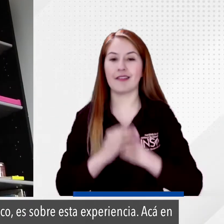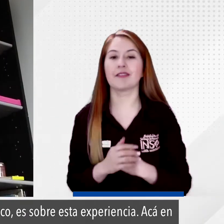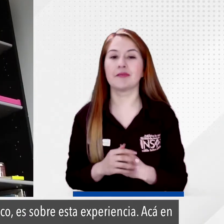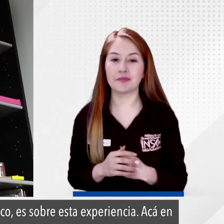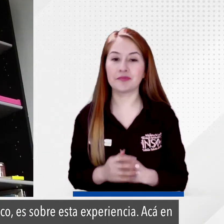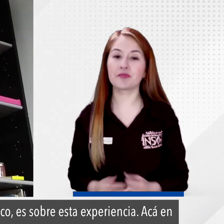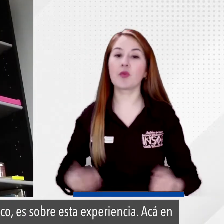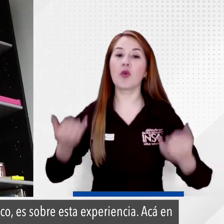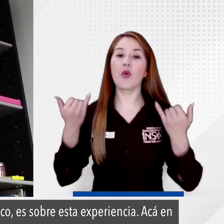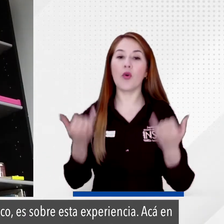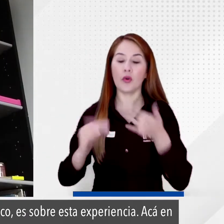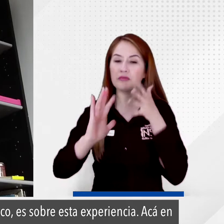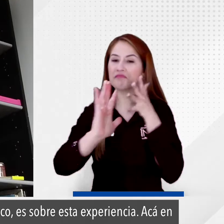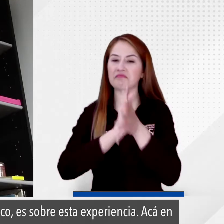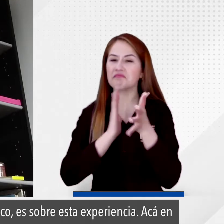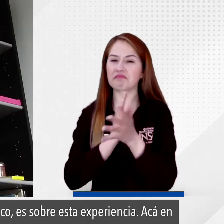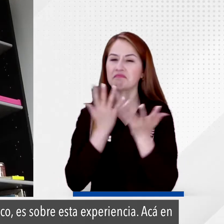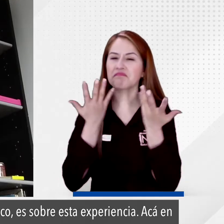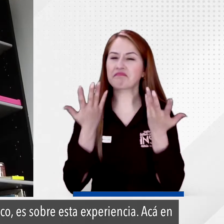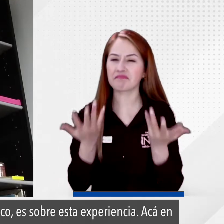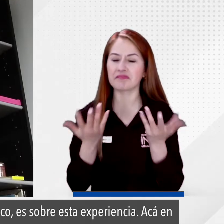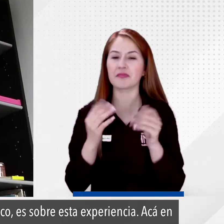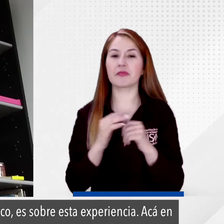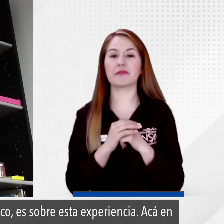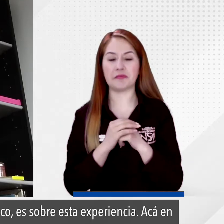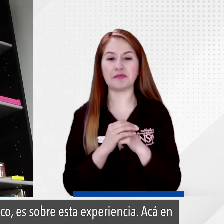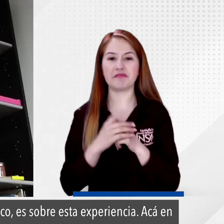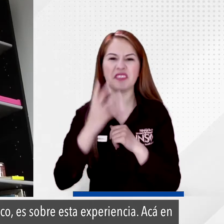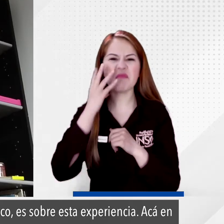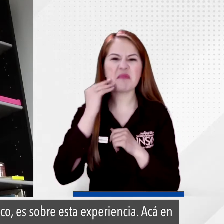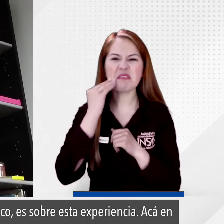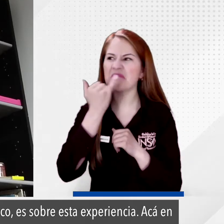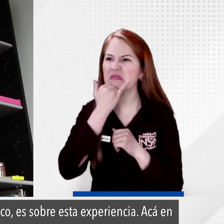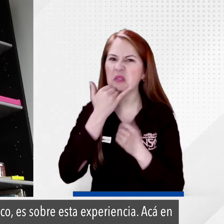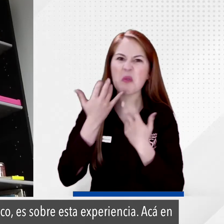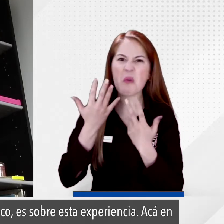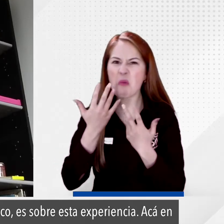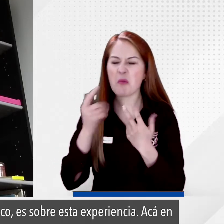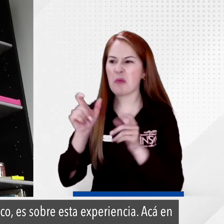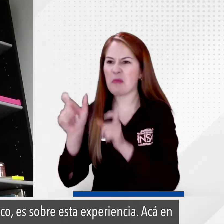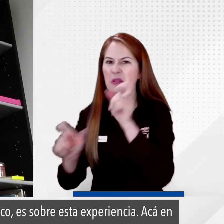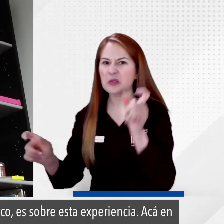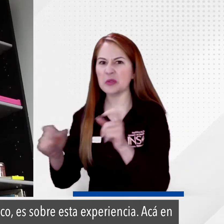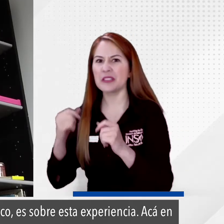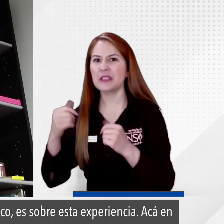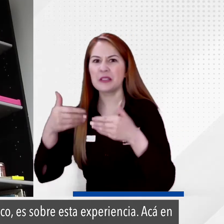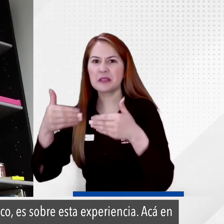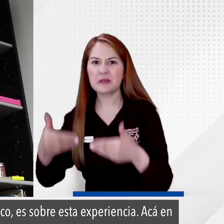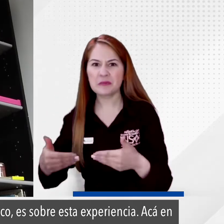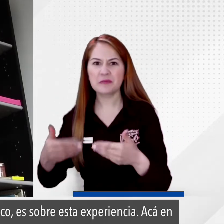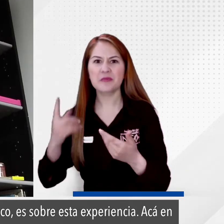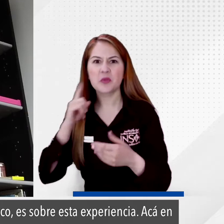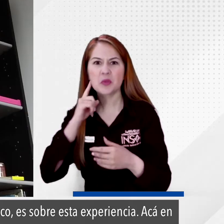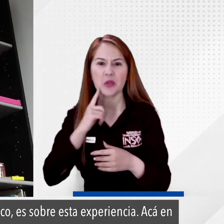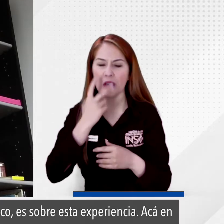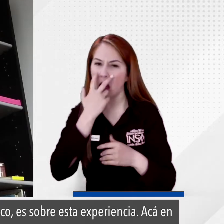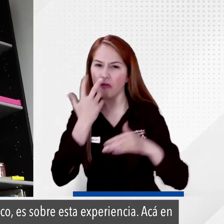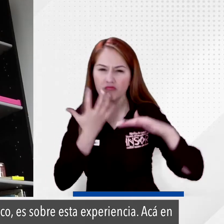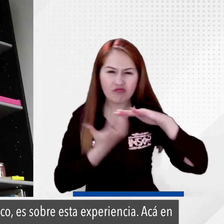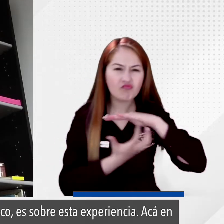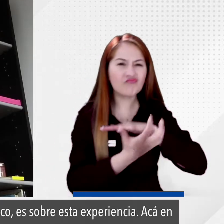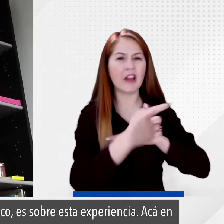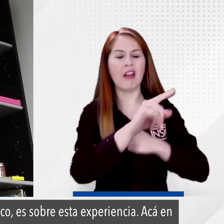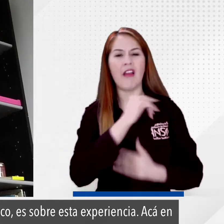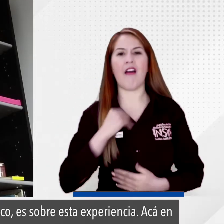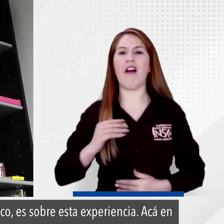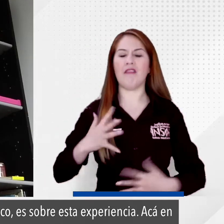estar contándoles un poco, ¿sí? Es sobre esta experiencia. Acá en